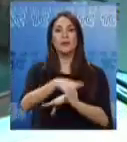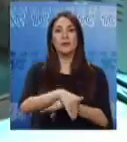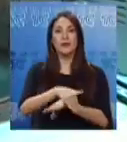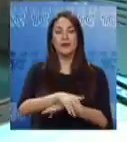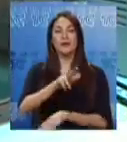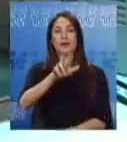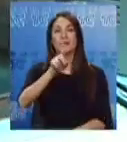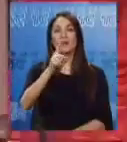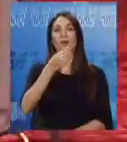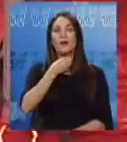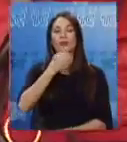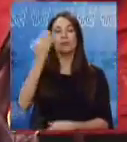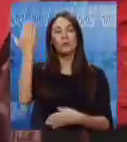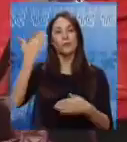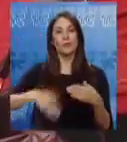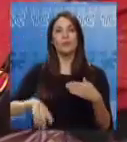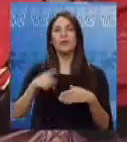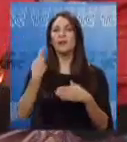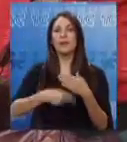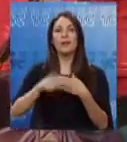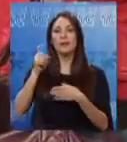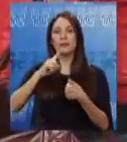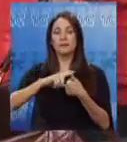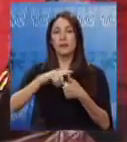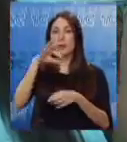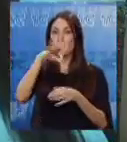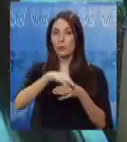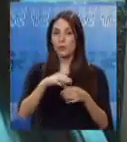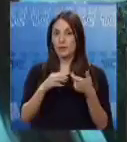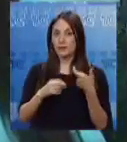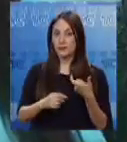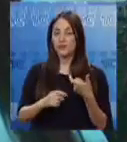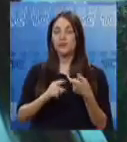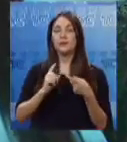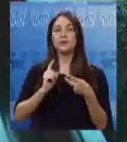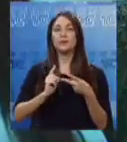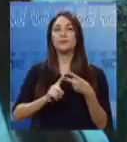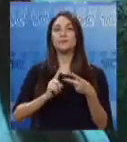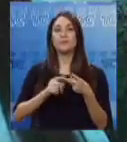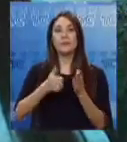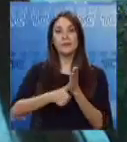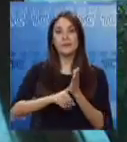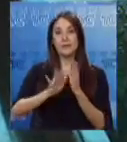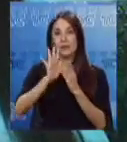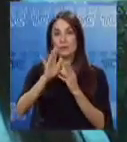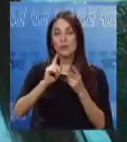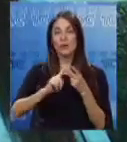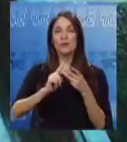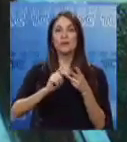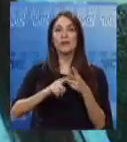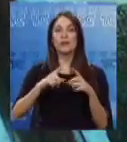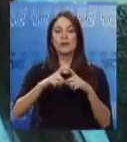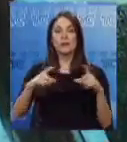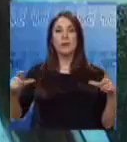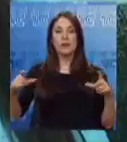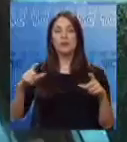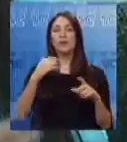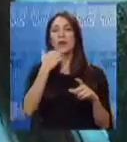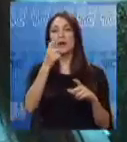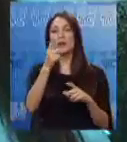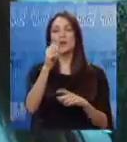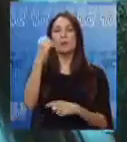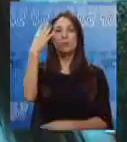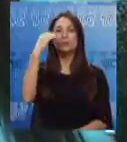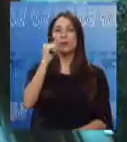31 de agosto con estos requisitos: la papeleta de votación, la cédula de identidad y una planilla de cualquier servicio básico